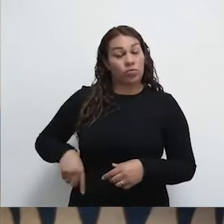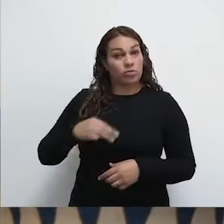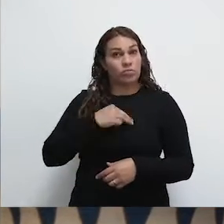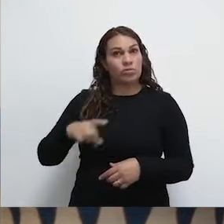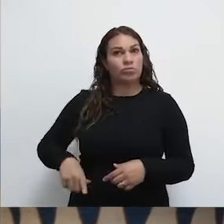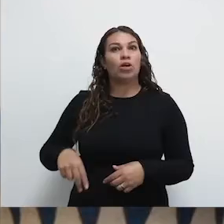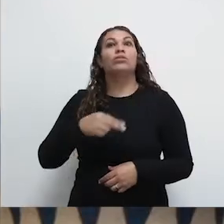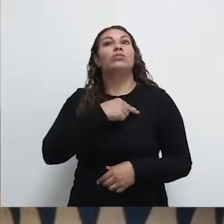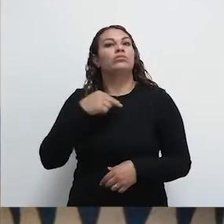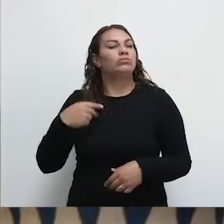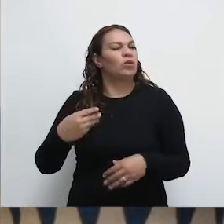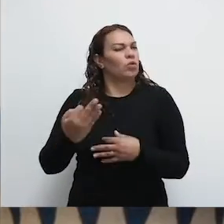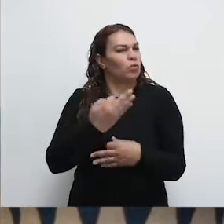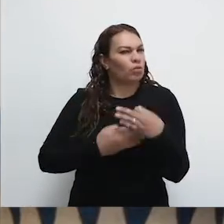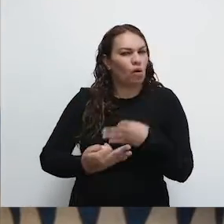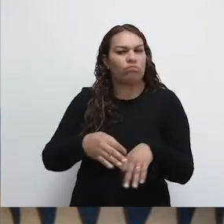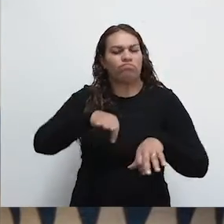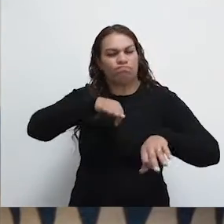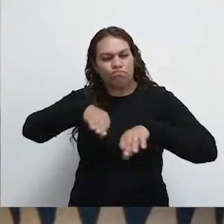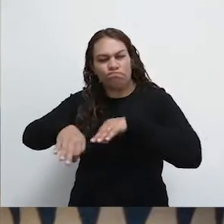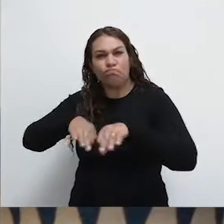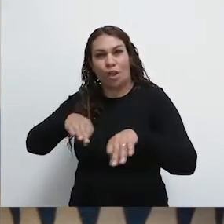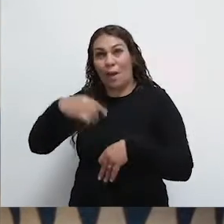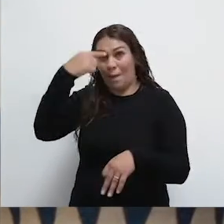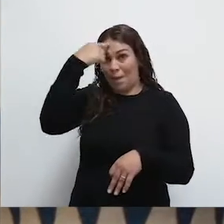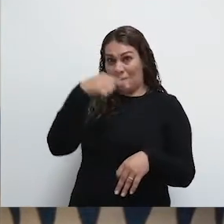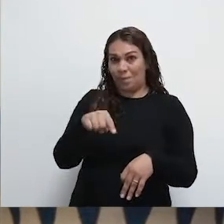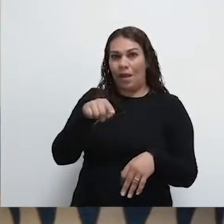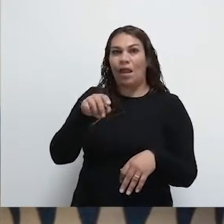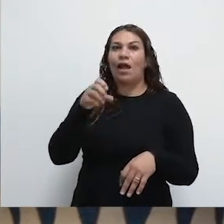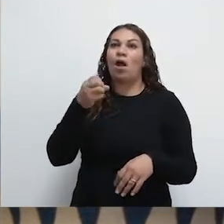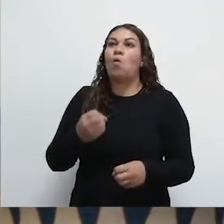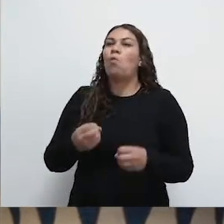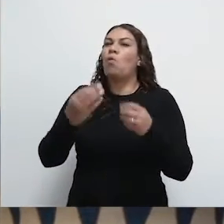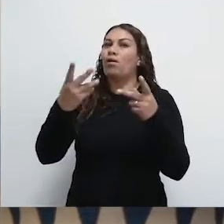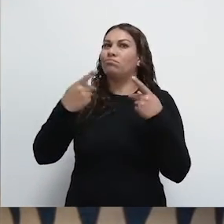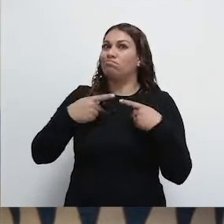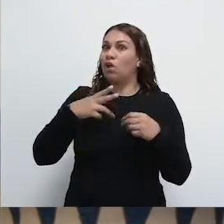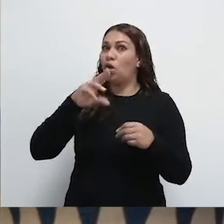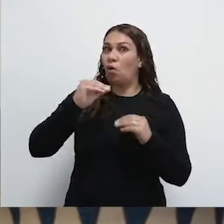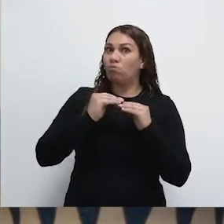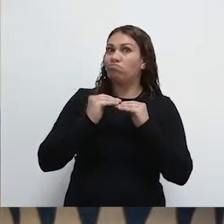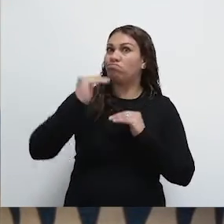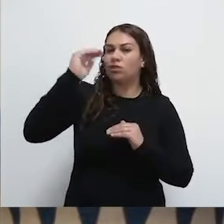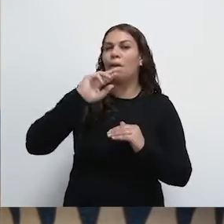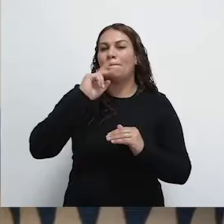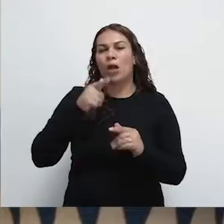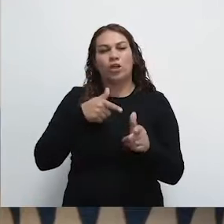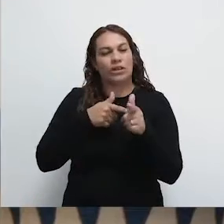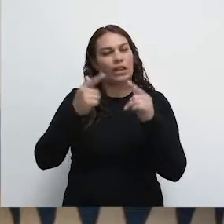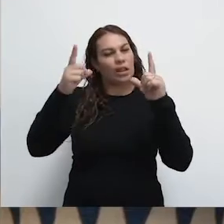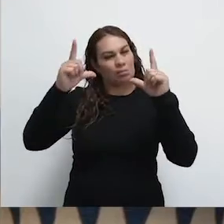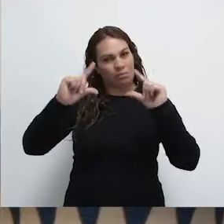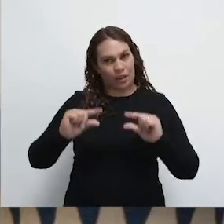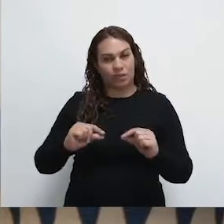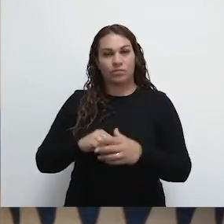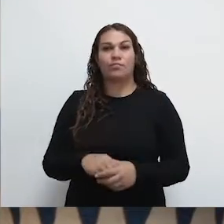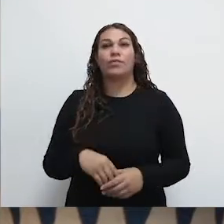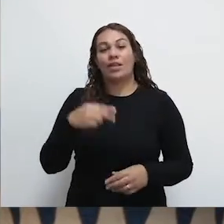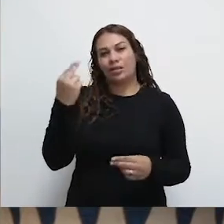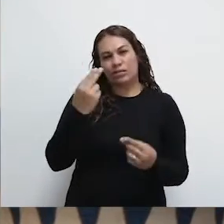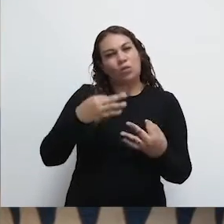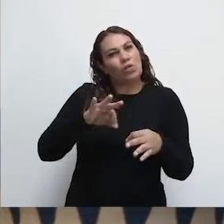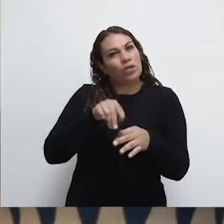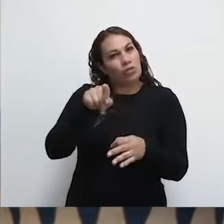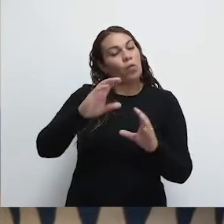gobierno municipal estamos haciendo todo nuestro trabajo para que nuestras cifras no aumenten exponencialmente y así salvar más vidas